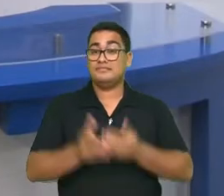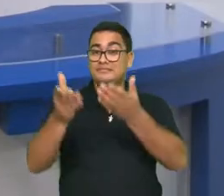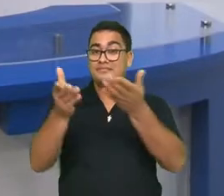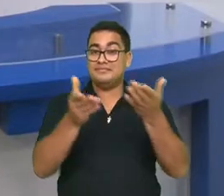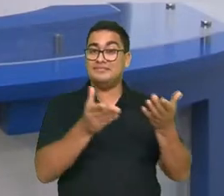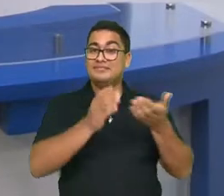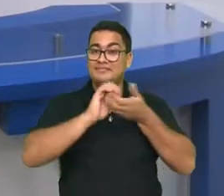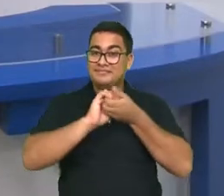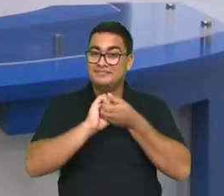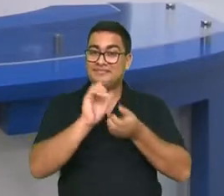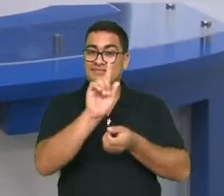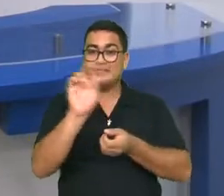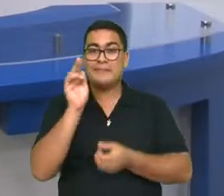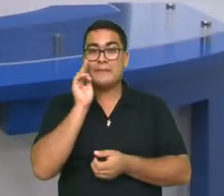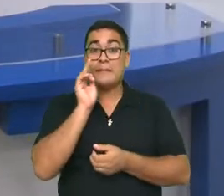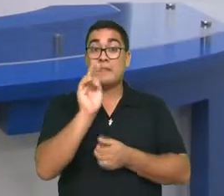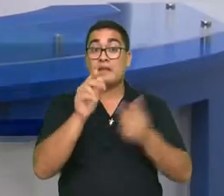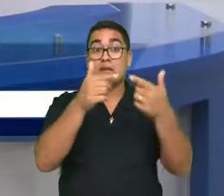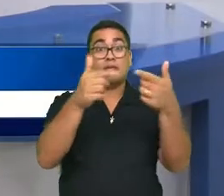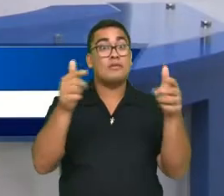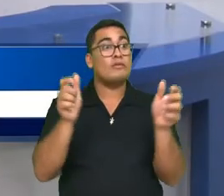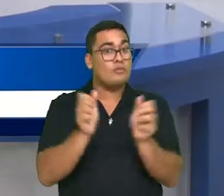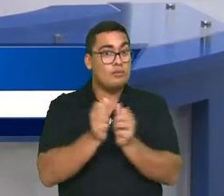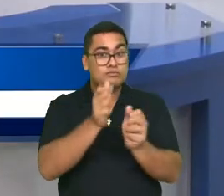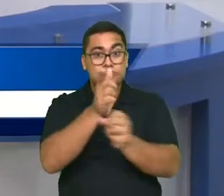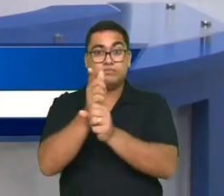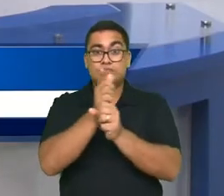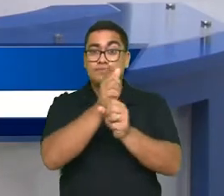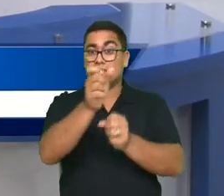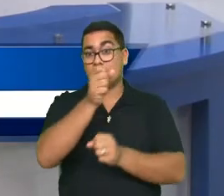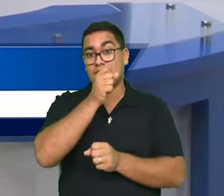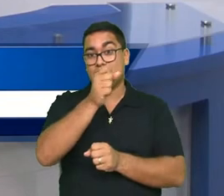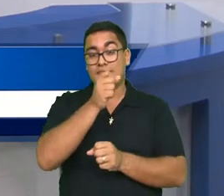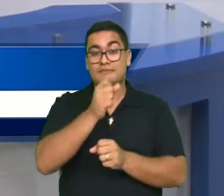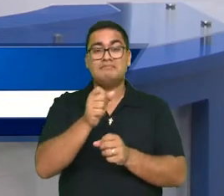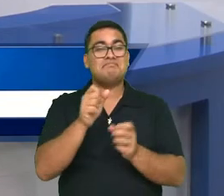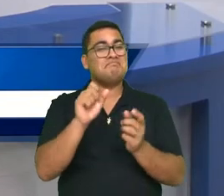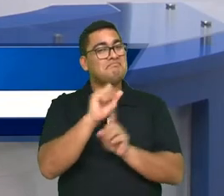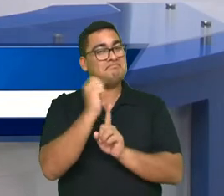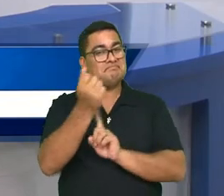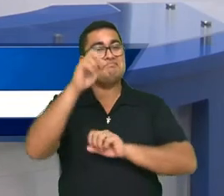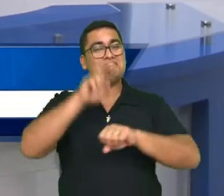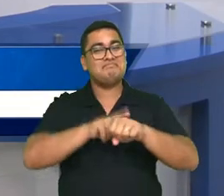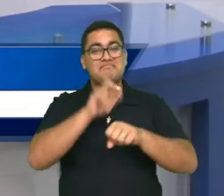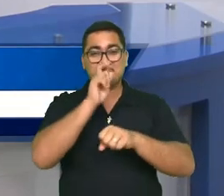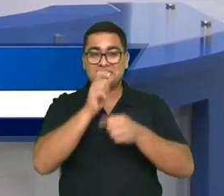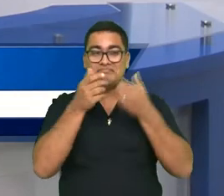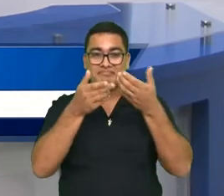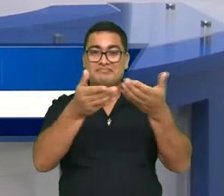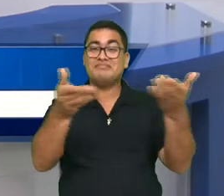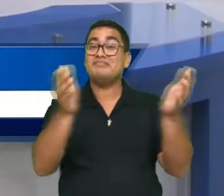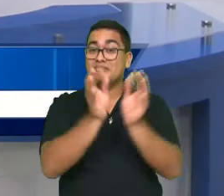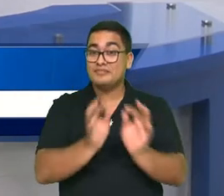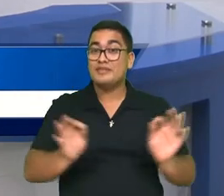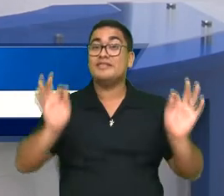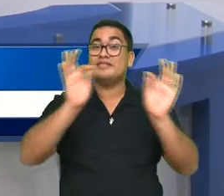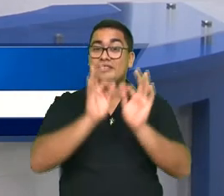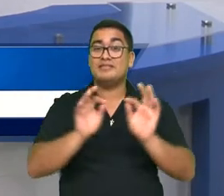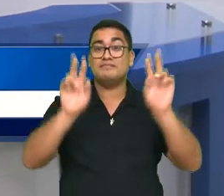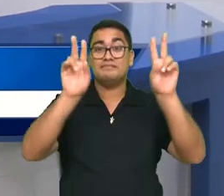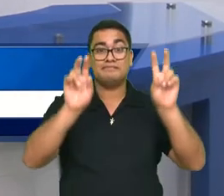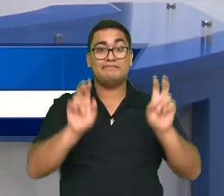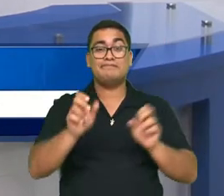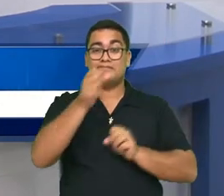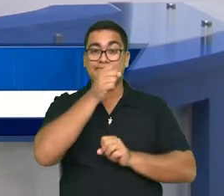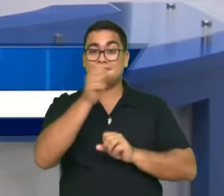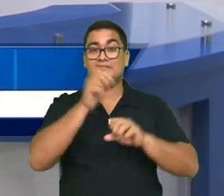Bienvenidos amigos televidentes, para el equipo que hace posible este bloque informativo es siempre un gusto llevarle a ustedes lo principal en informaciones nacionales